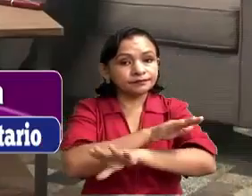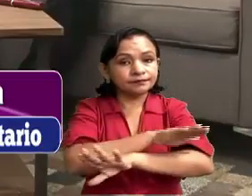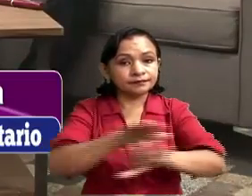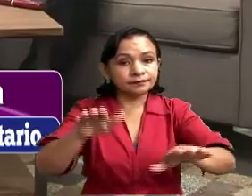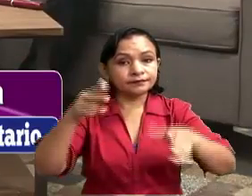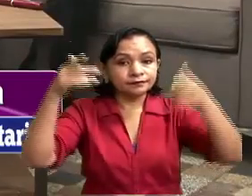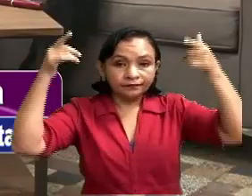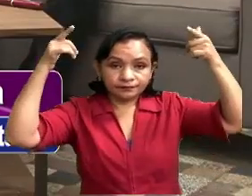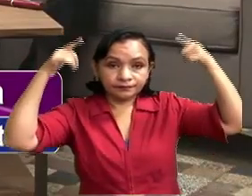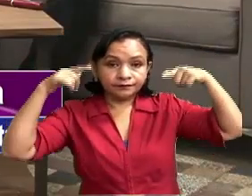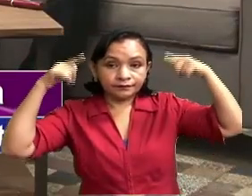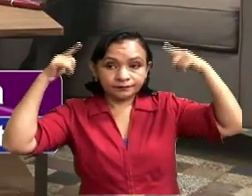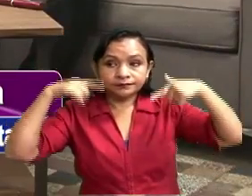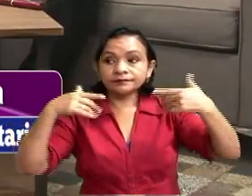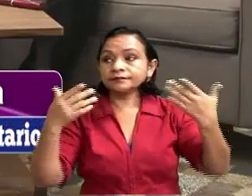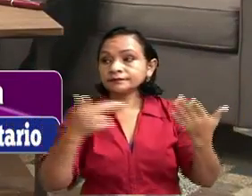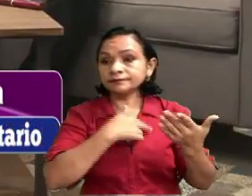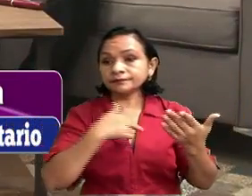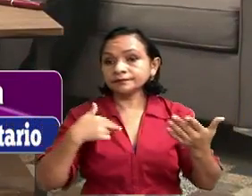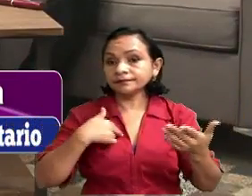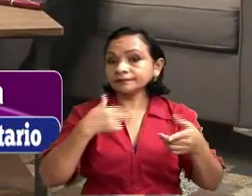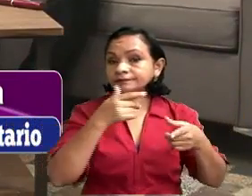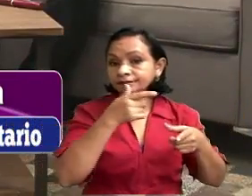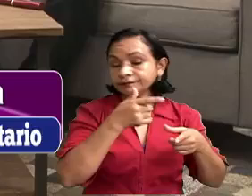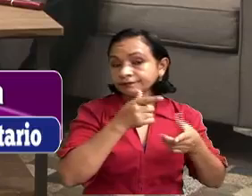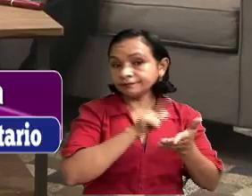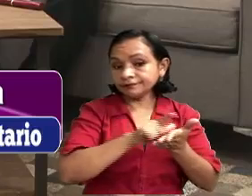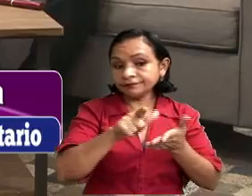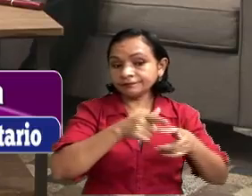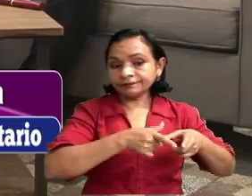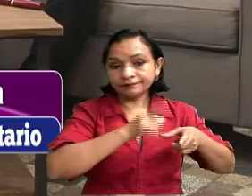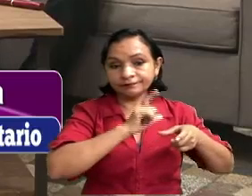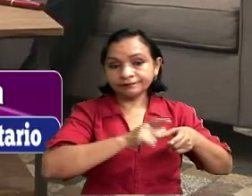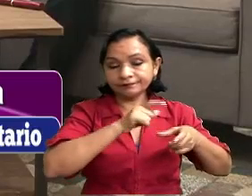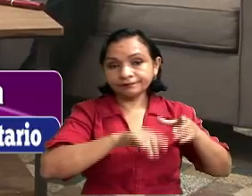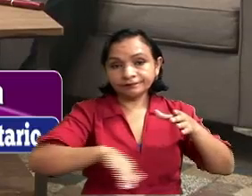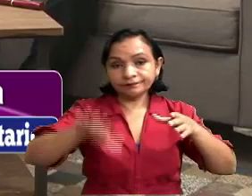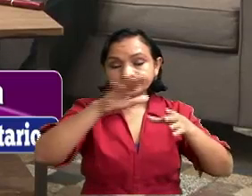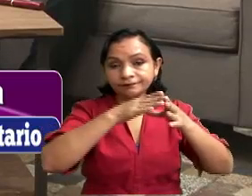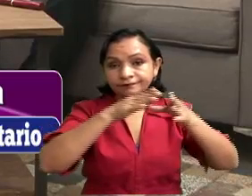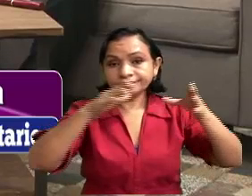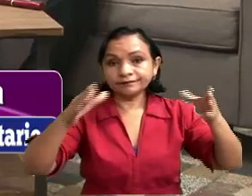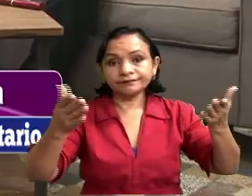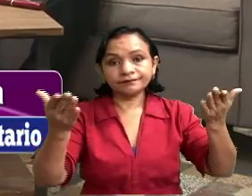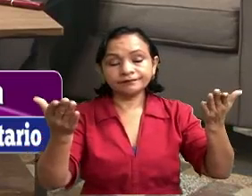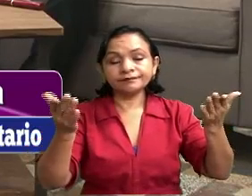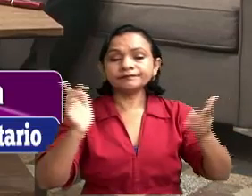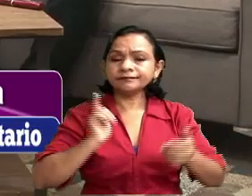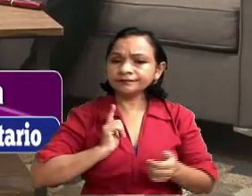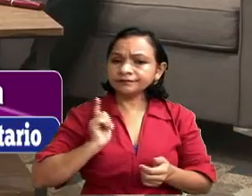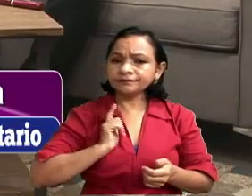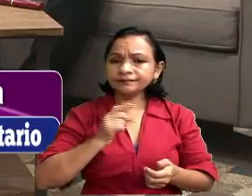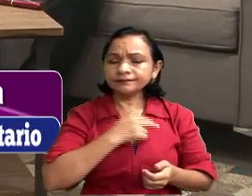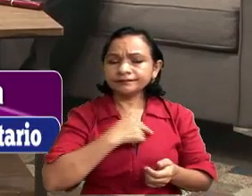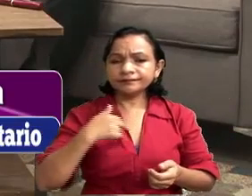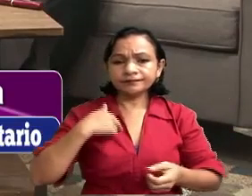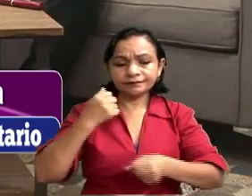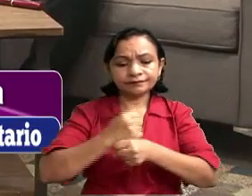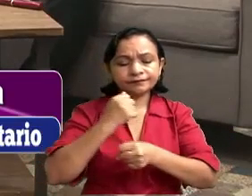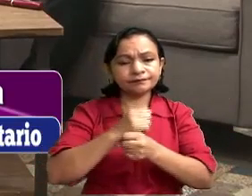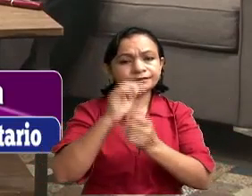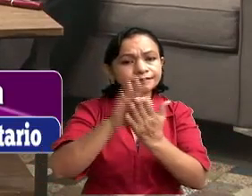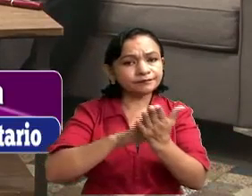Masaya, que es el alcantarillado sanitario, la ampliación y todo. Y además de eso, también se está desarrollando un